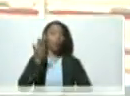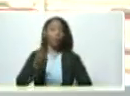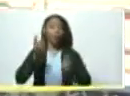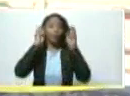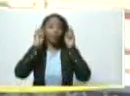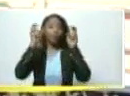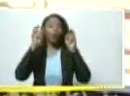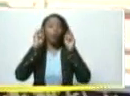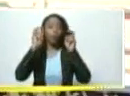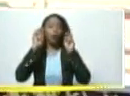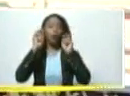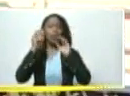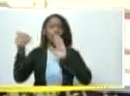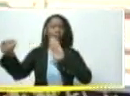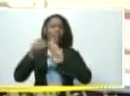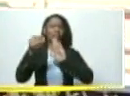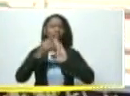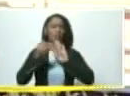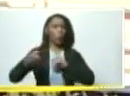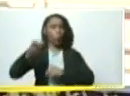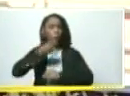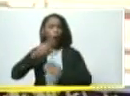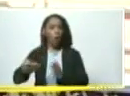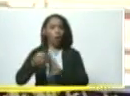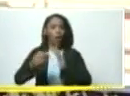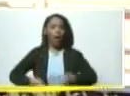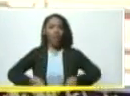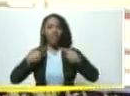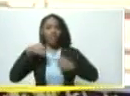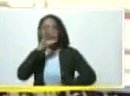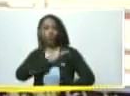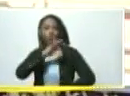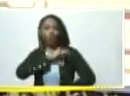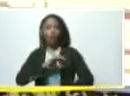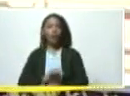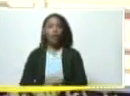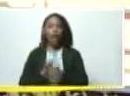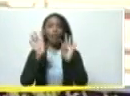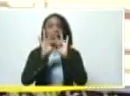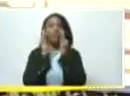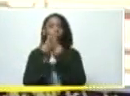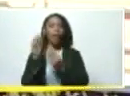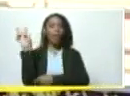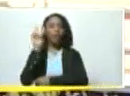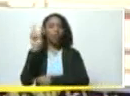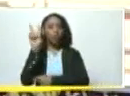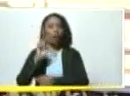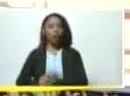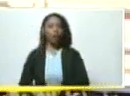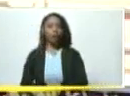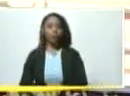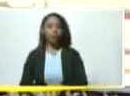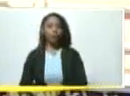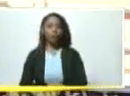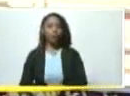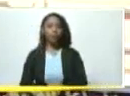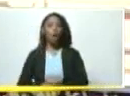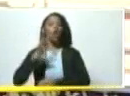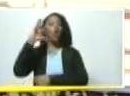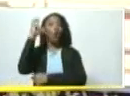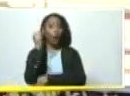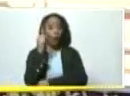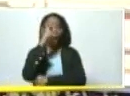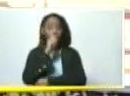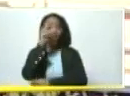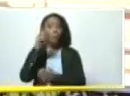efectos brutales que se buscaban contra la vida social de la familia venezolana. Lo lograron en el